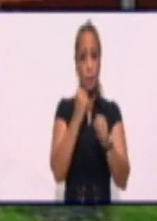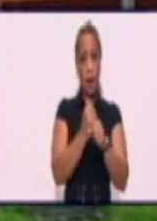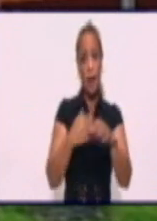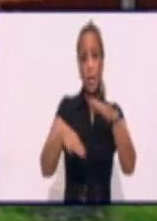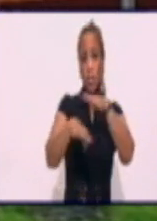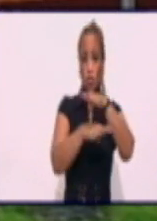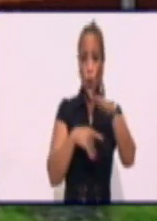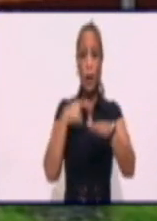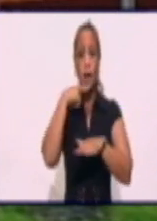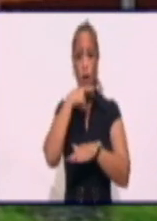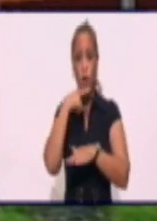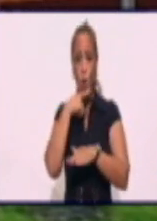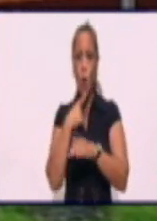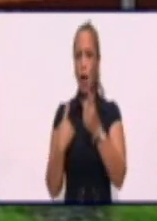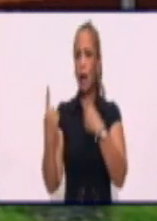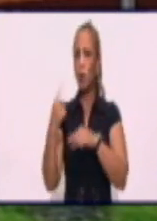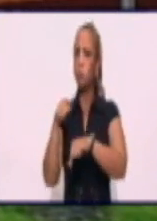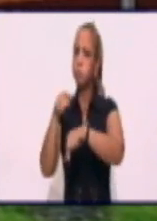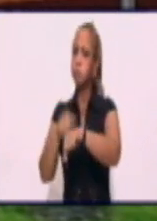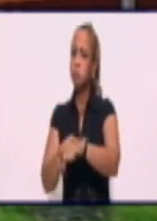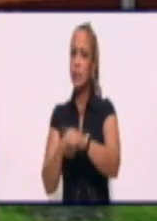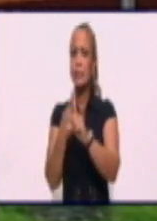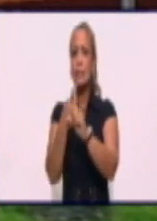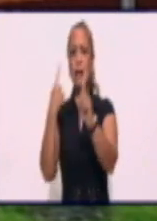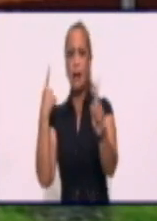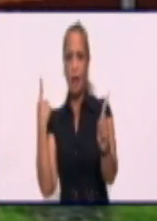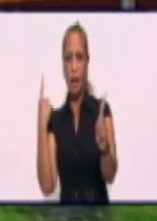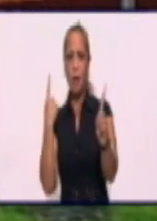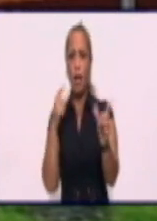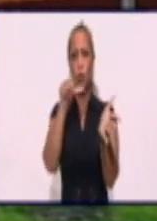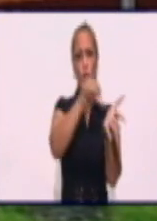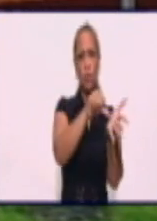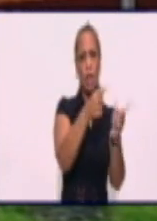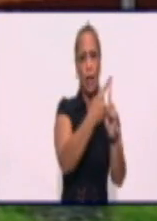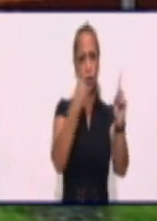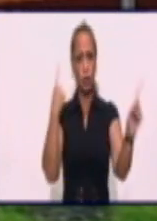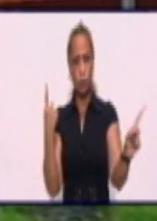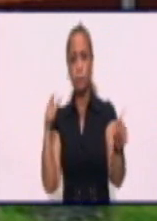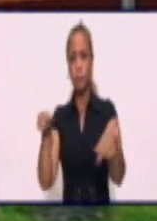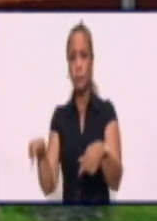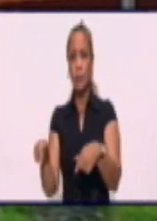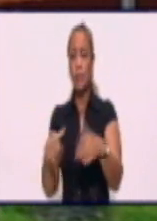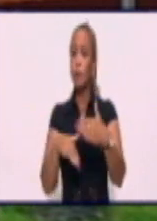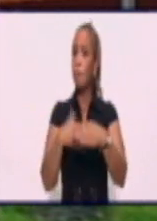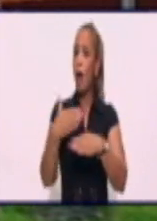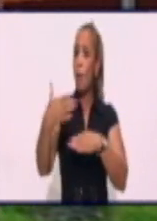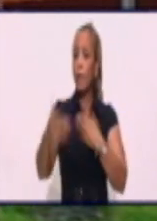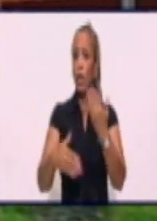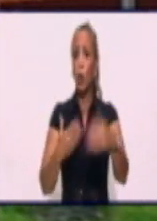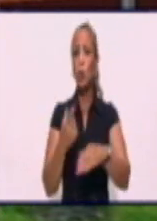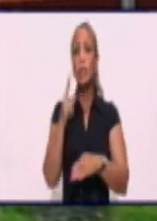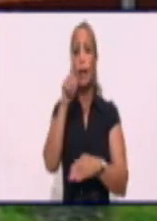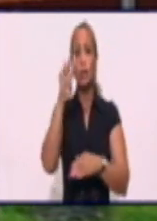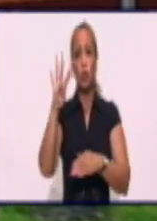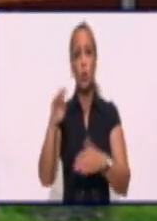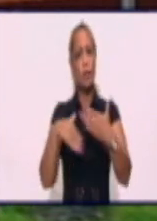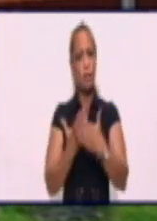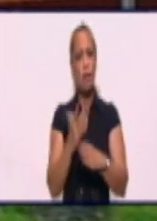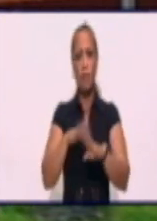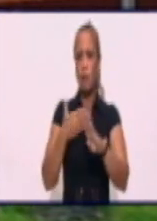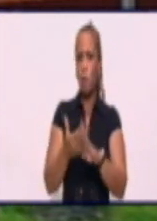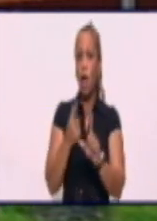que en algún momento se aislaban en un centro durante 14 días, después se aislaban hasta que estuviera el resultado